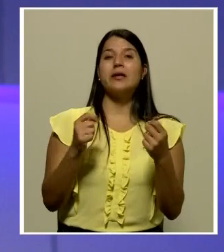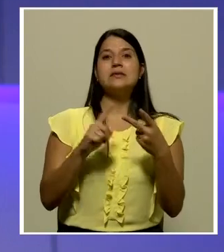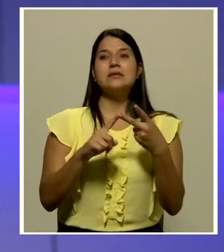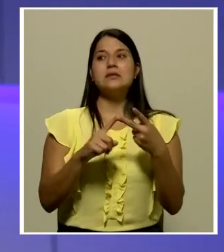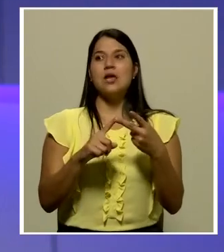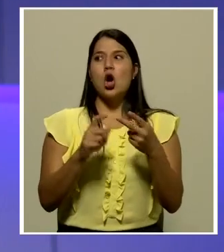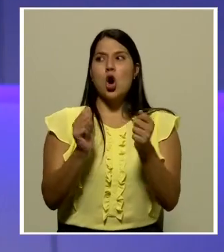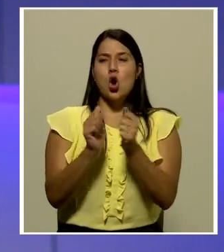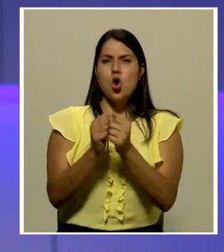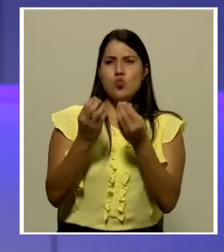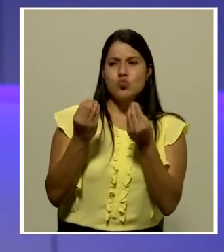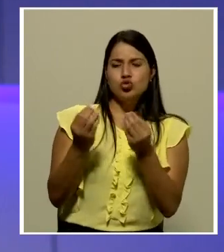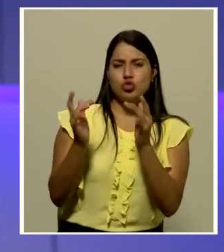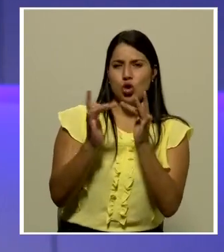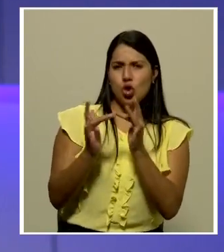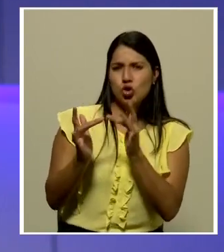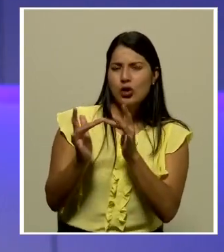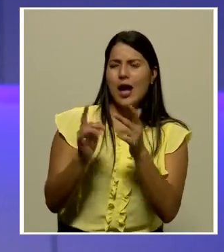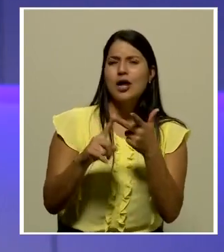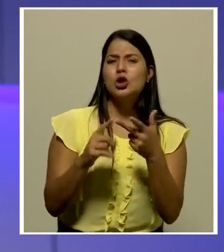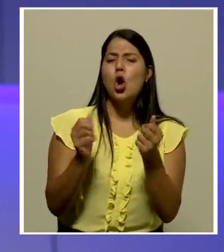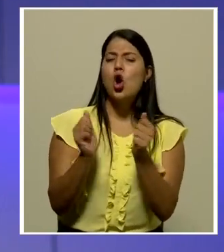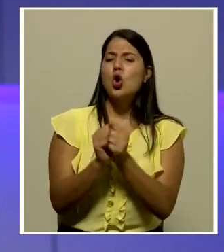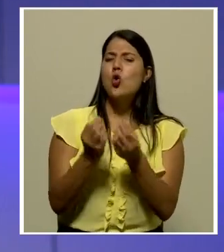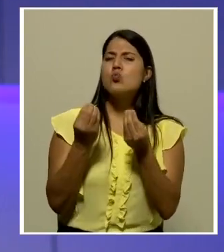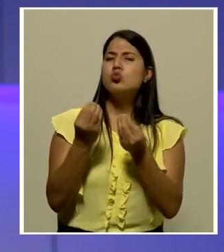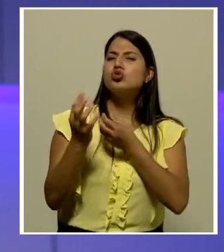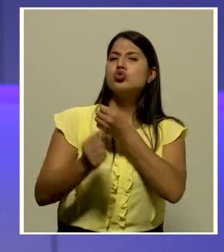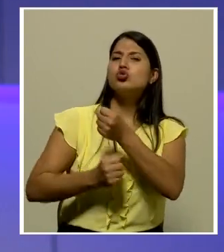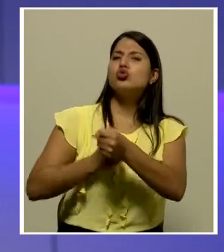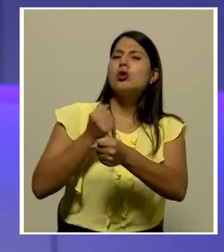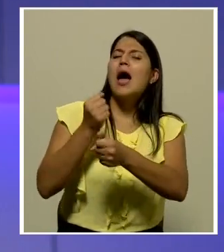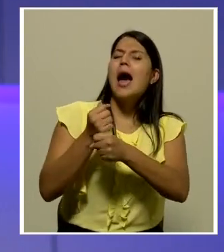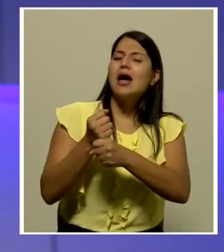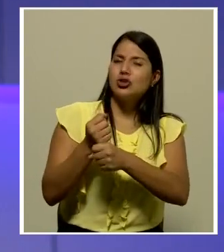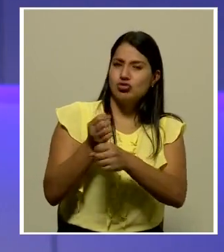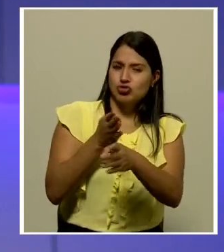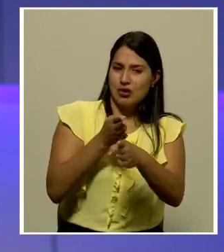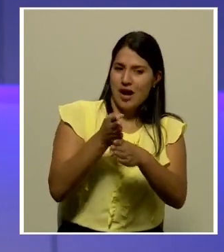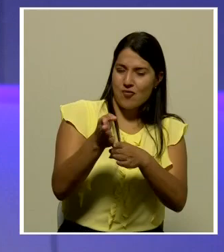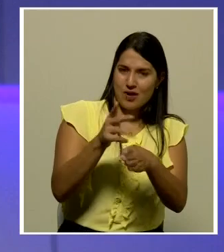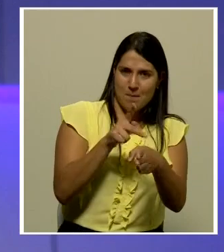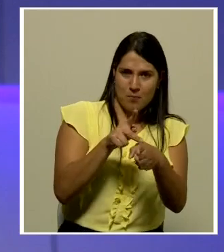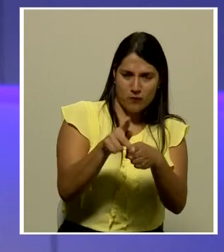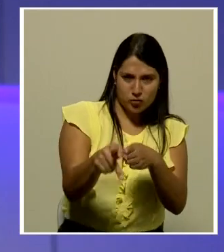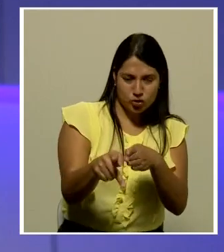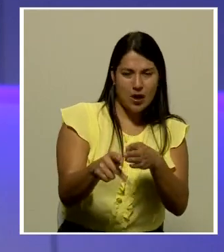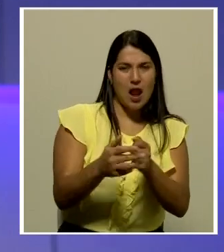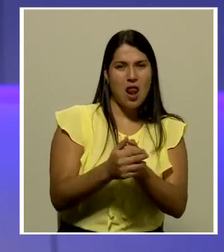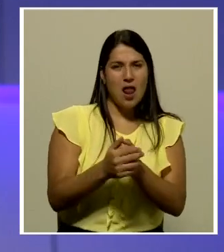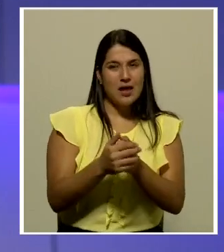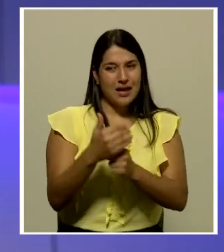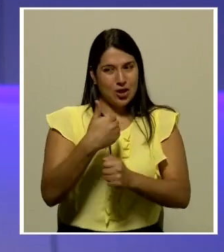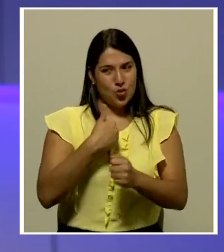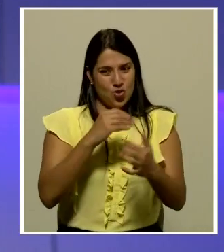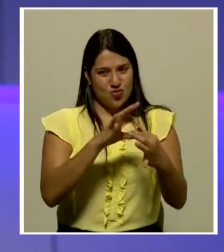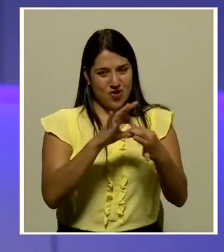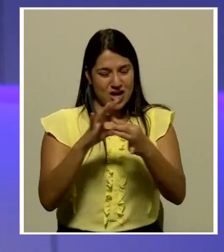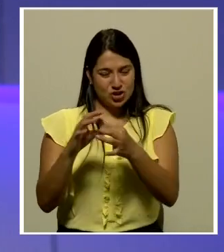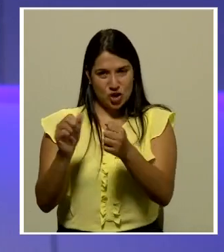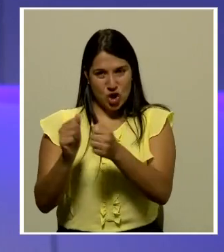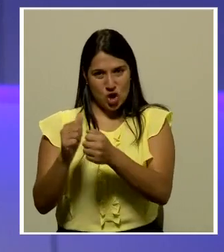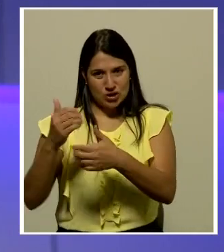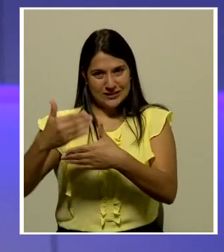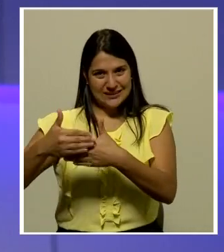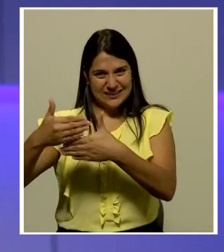conectadas, con mucha trayectoria profesional, que se vieron involucradas en la trama del cementazo.